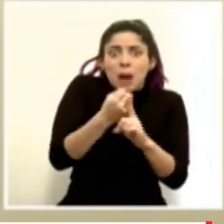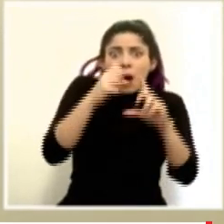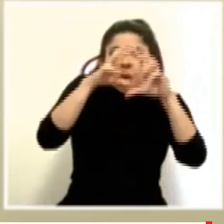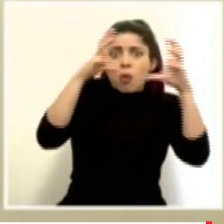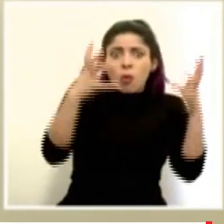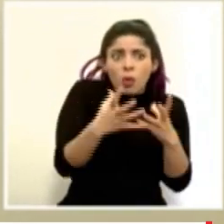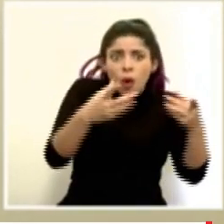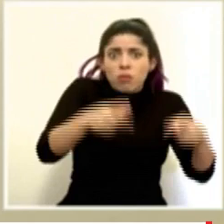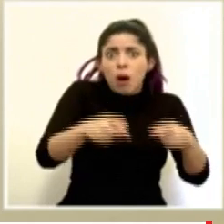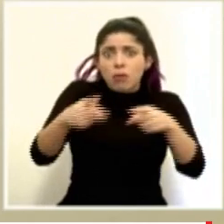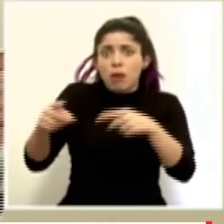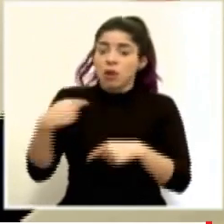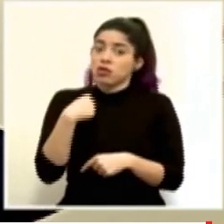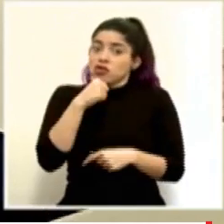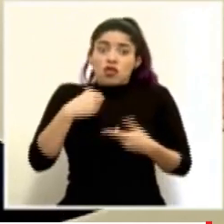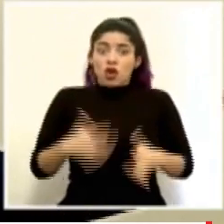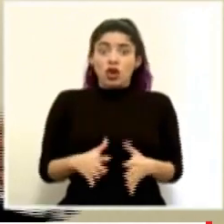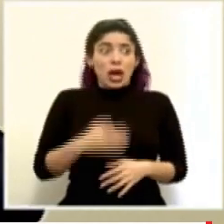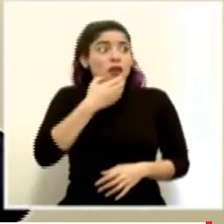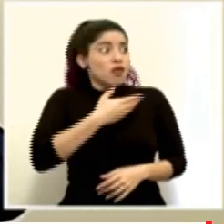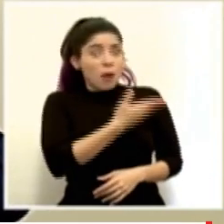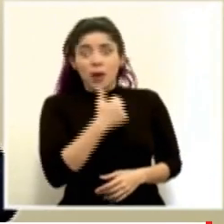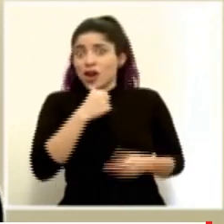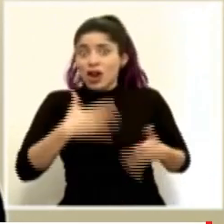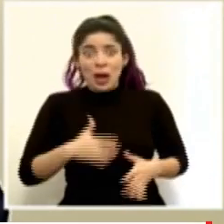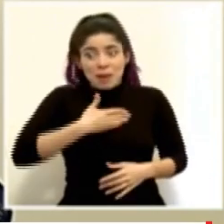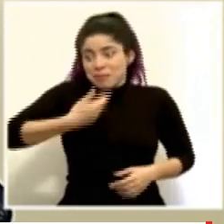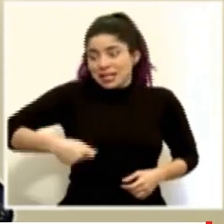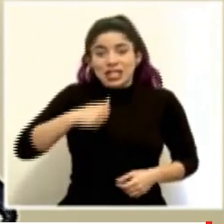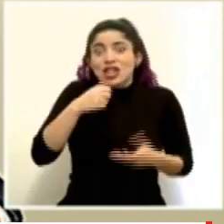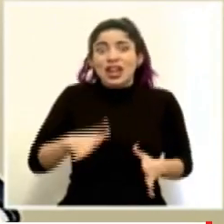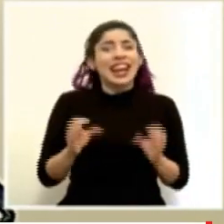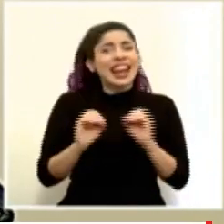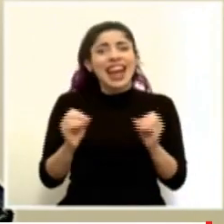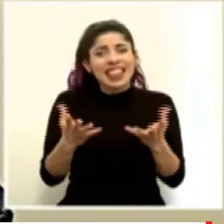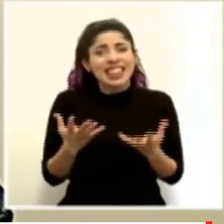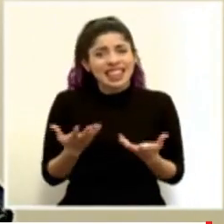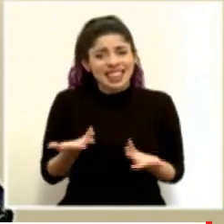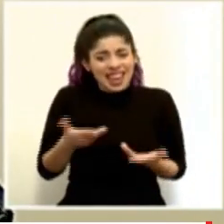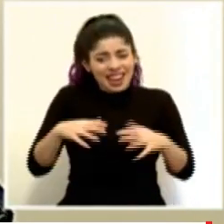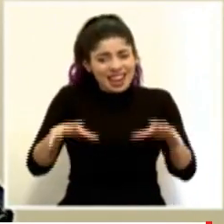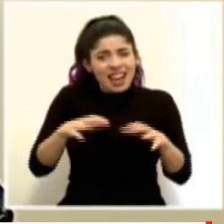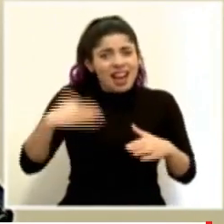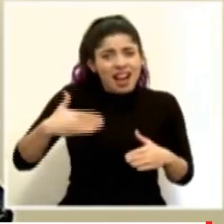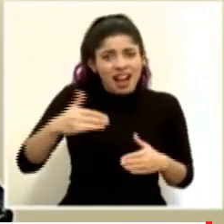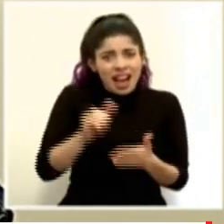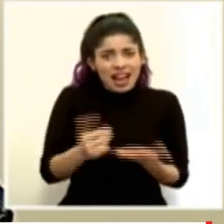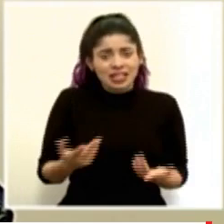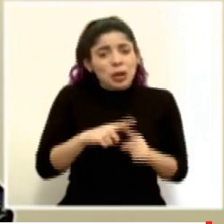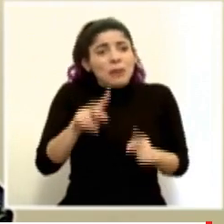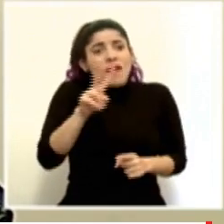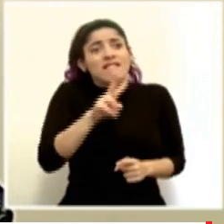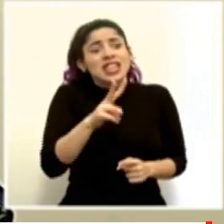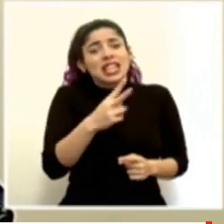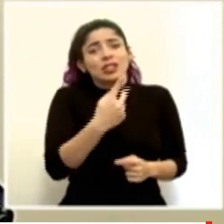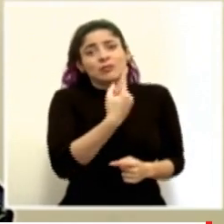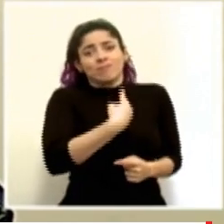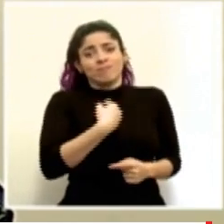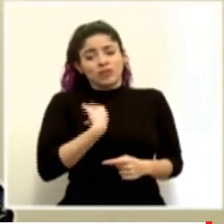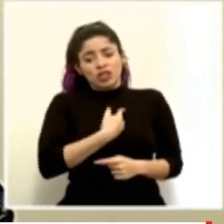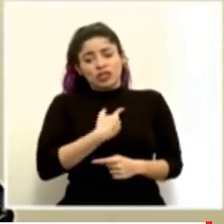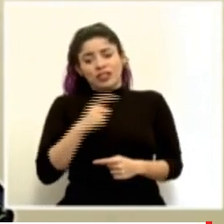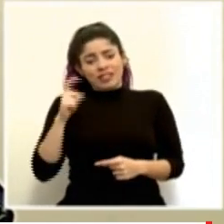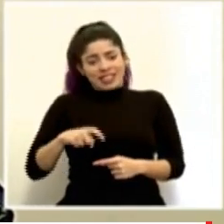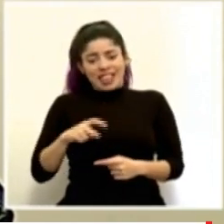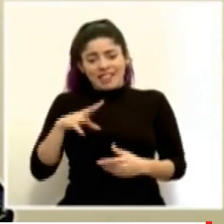mundial. Y les aseguro que yo no quisiera esto, ni Román Macaya, ni el presidente, nadie quisiéramos estar en esta dinámica, pero el virus nos pone justamente en